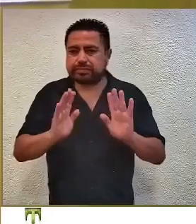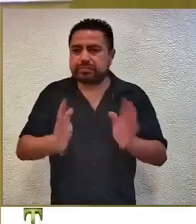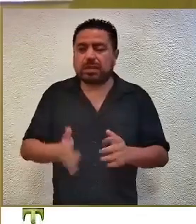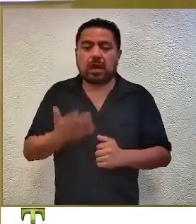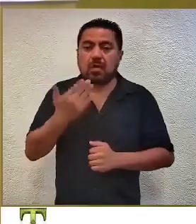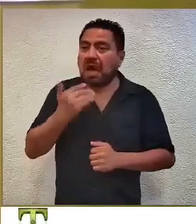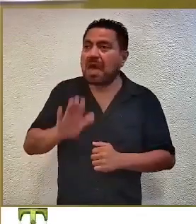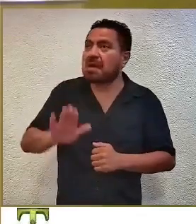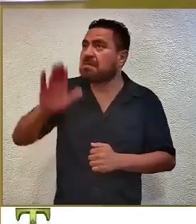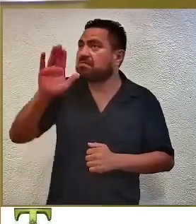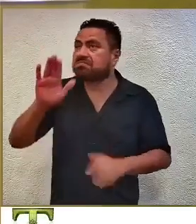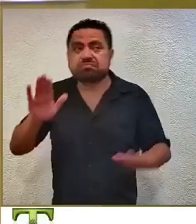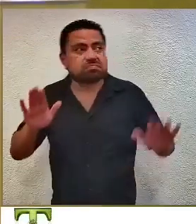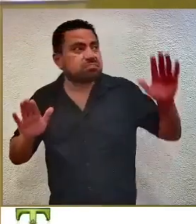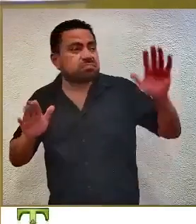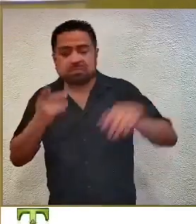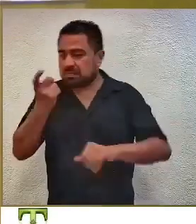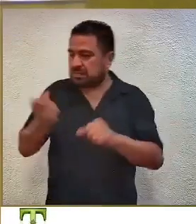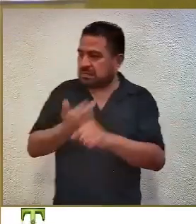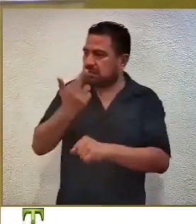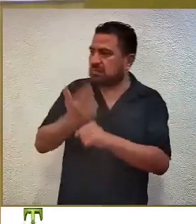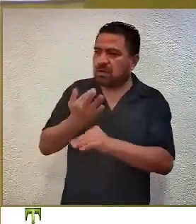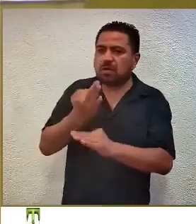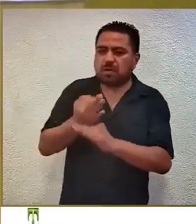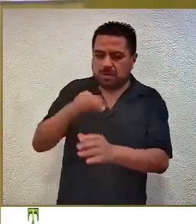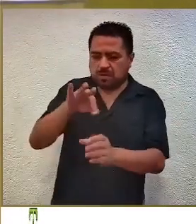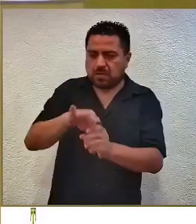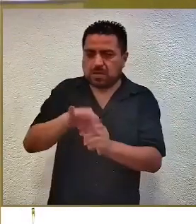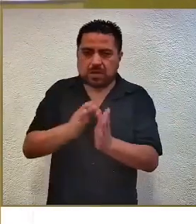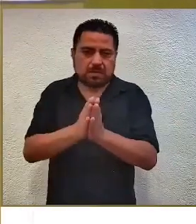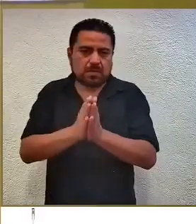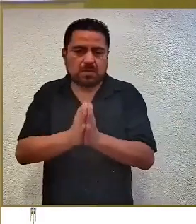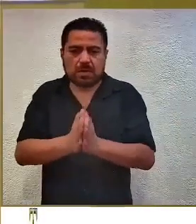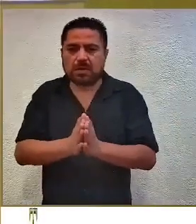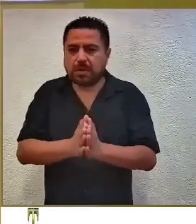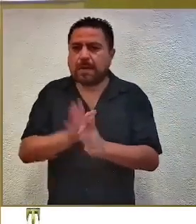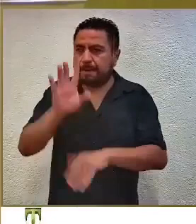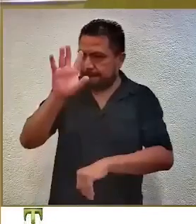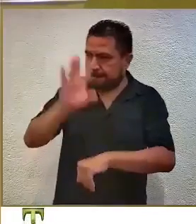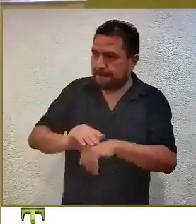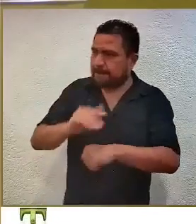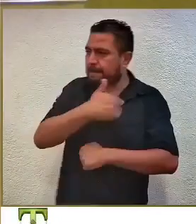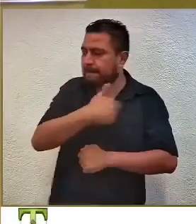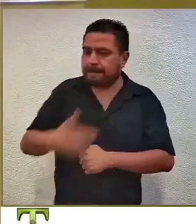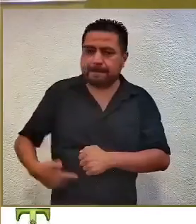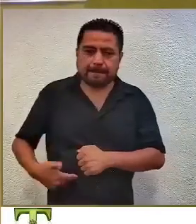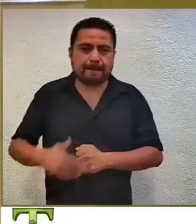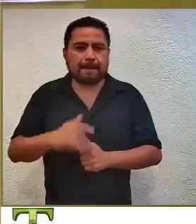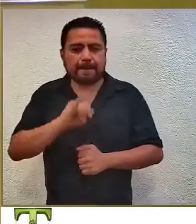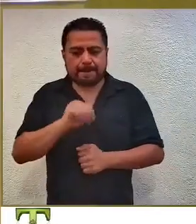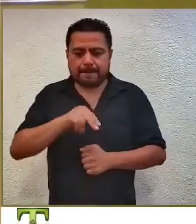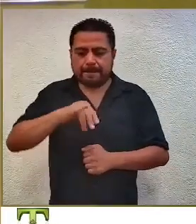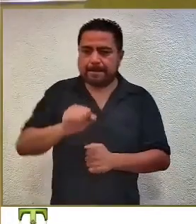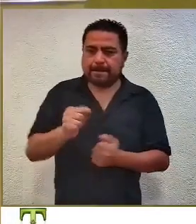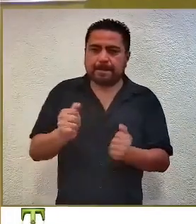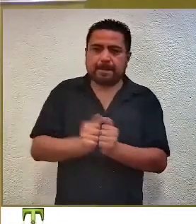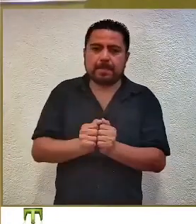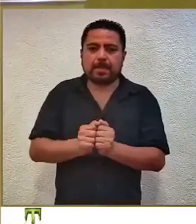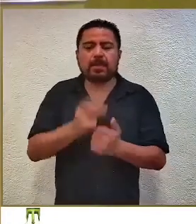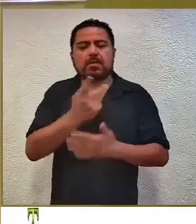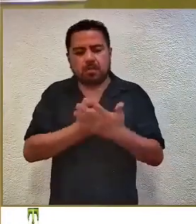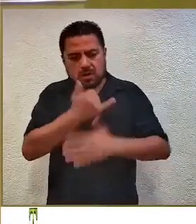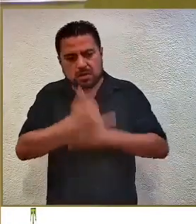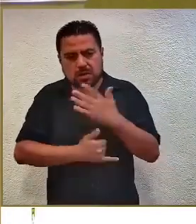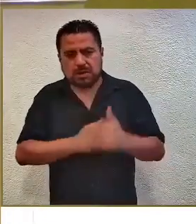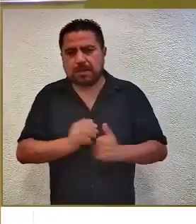no hay comentarios al respecto, secretario, tome la votación, por favor. Con su autorización, magistrada presidenta, magistrado José Inés Betancourt Salgado. Con el